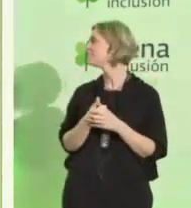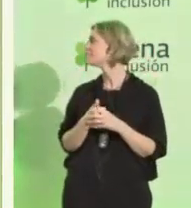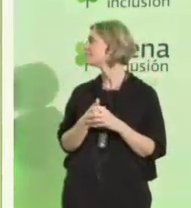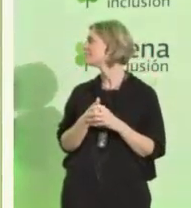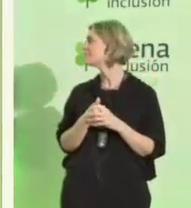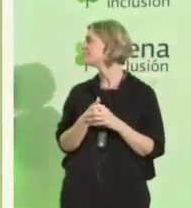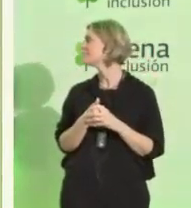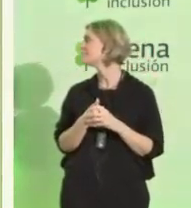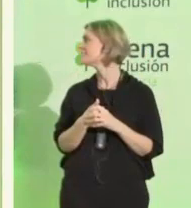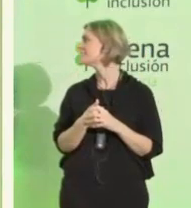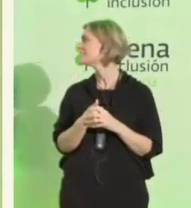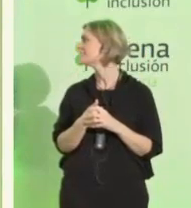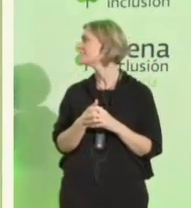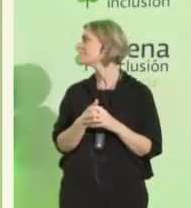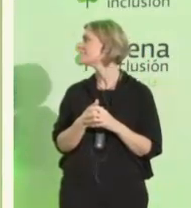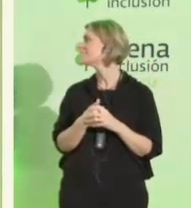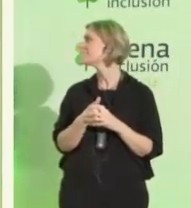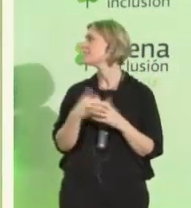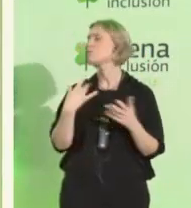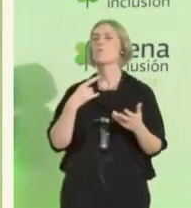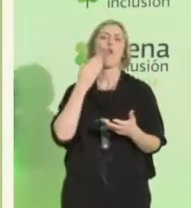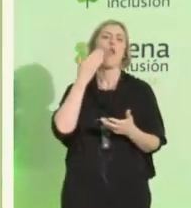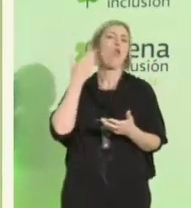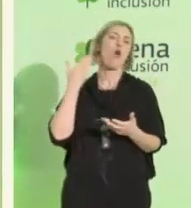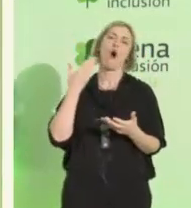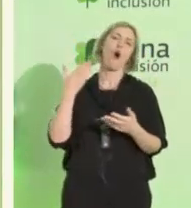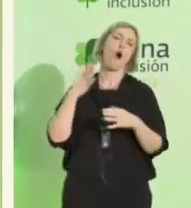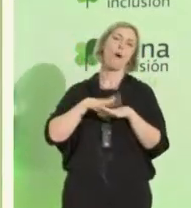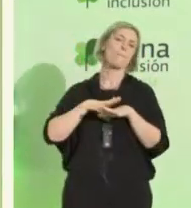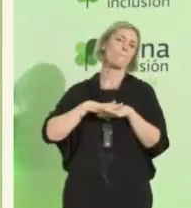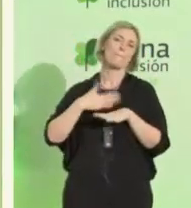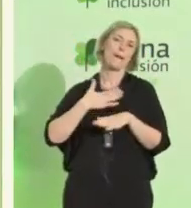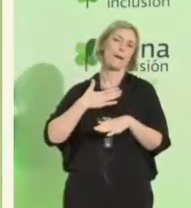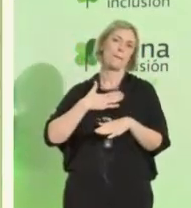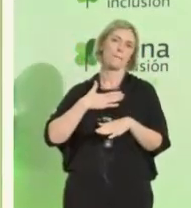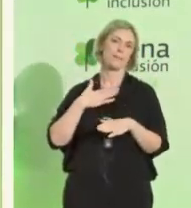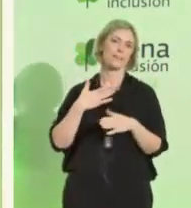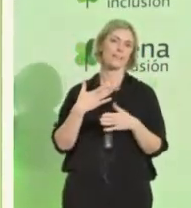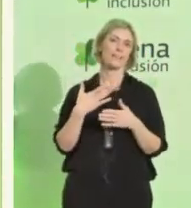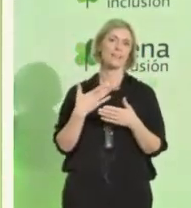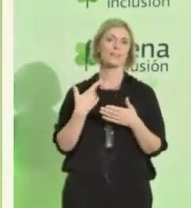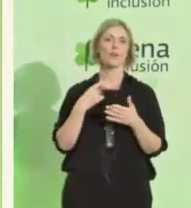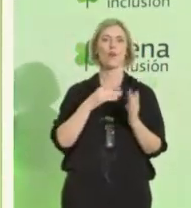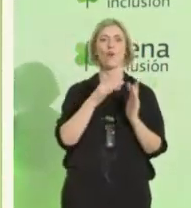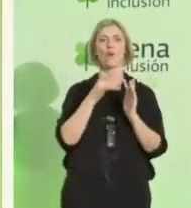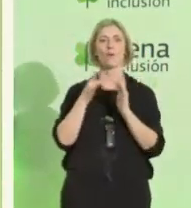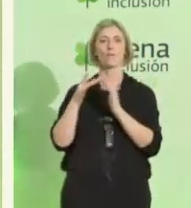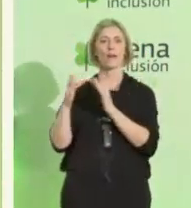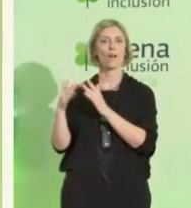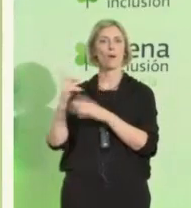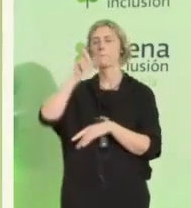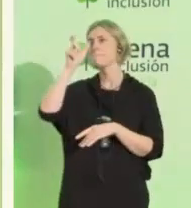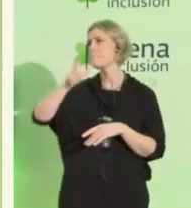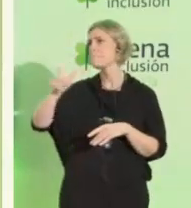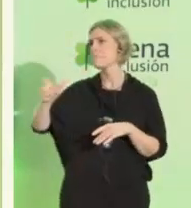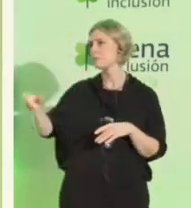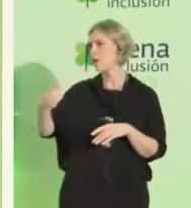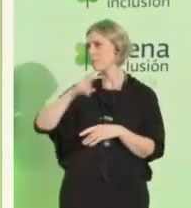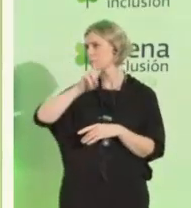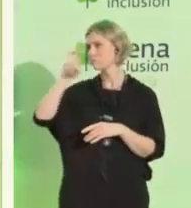horno a diferentes personas que fueron esquecedor maravilloso